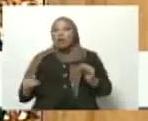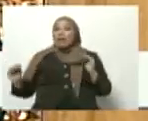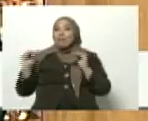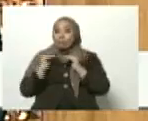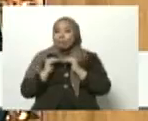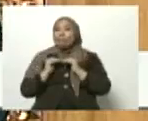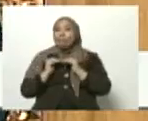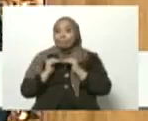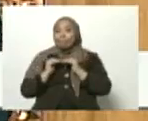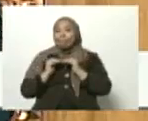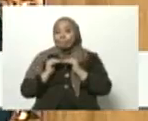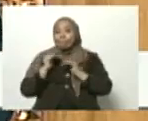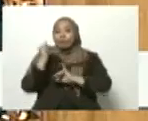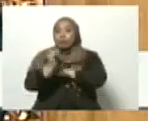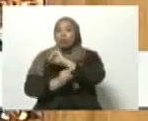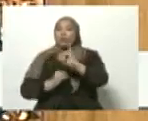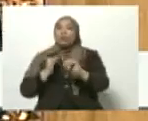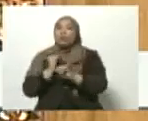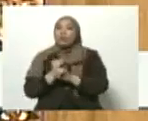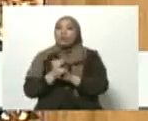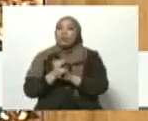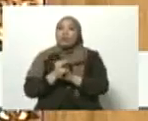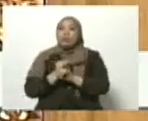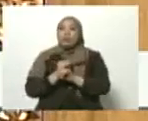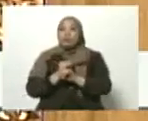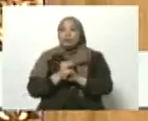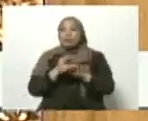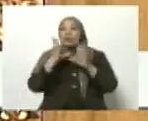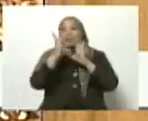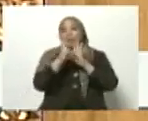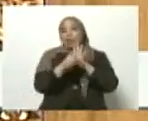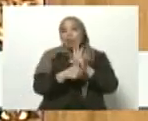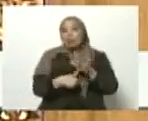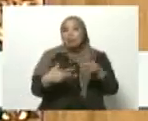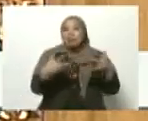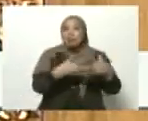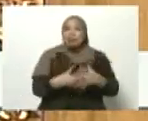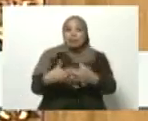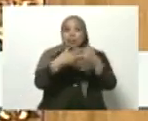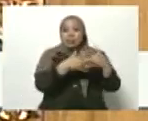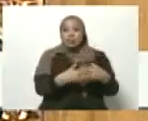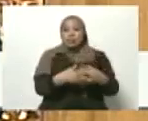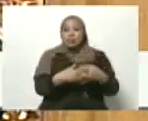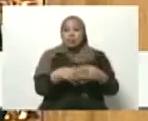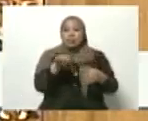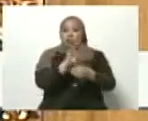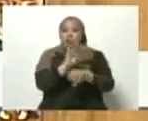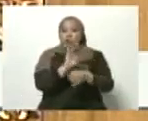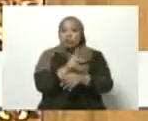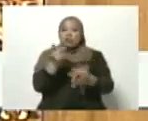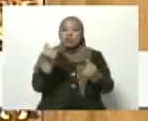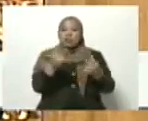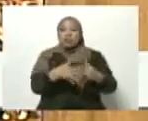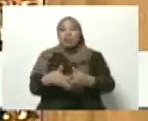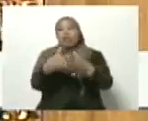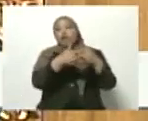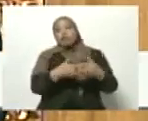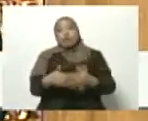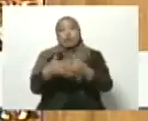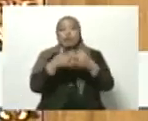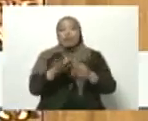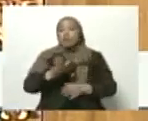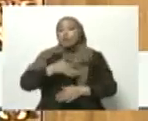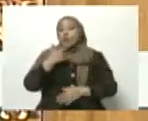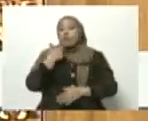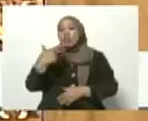reservas internacionales son el país más menos confiable desde el punto de vista de económico del mundo hoy es Estados Unidos.